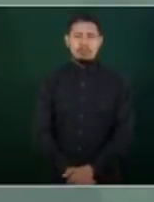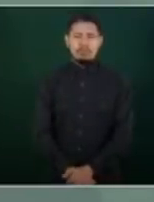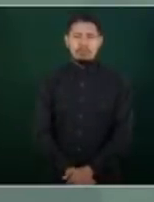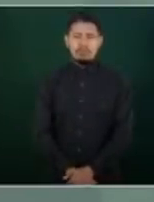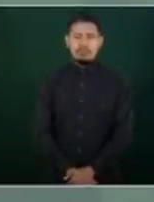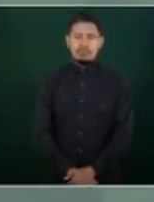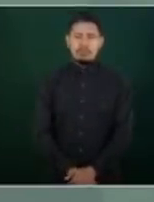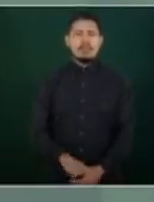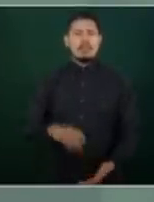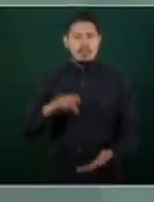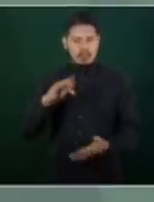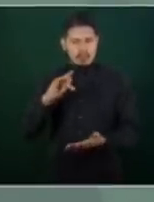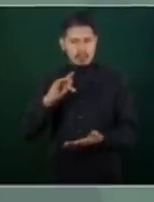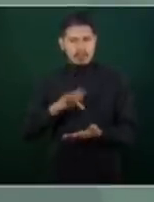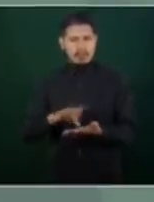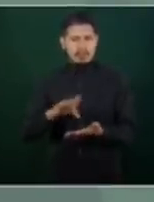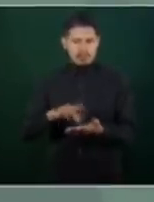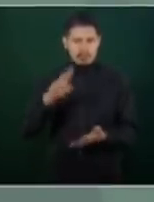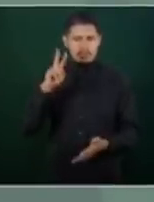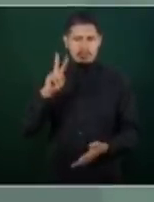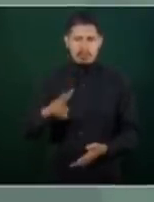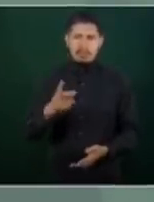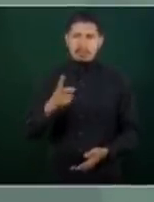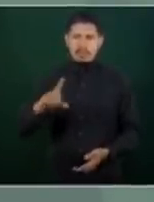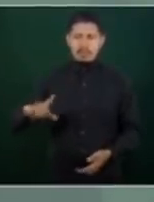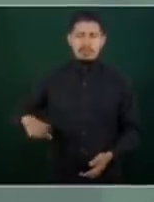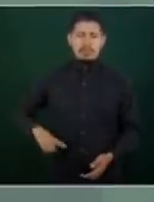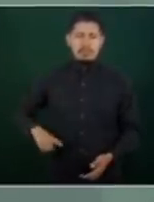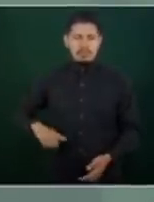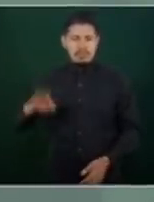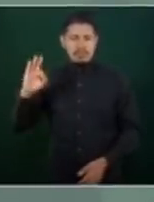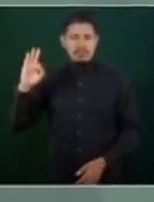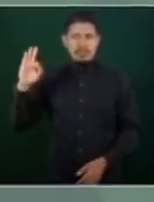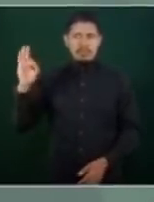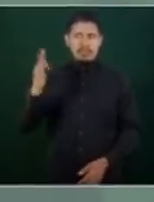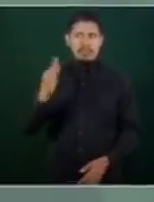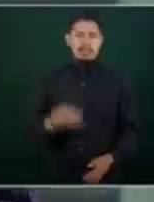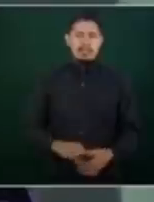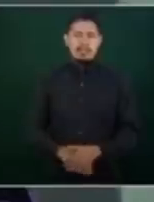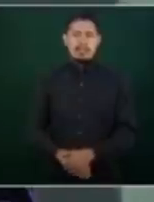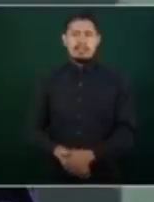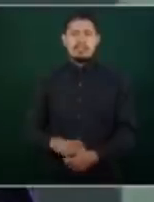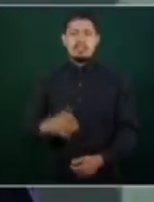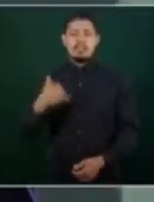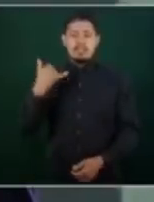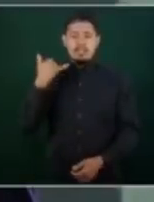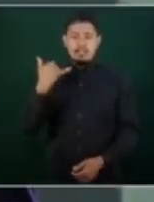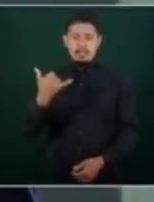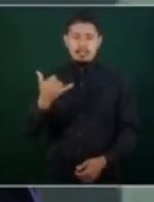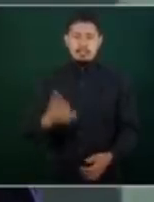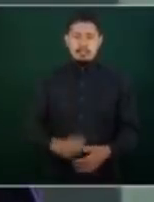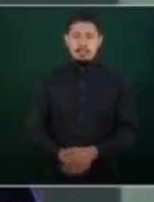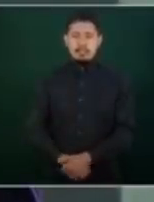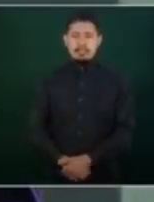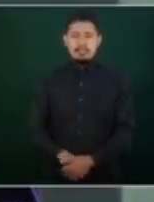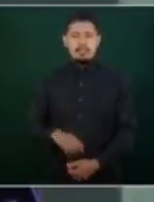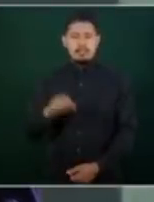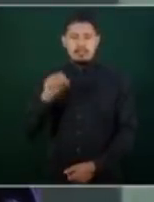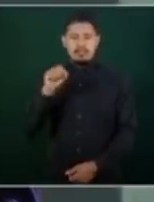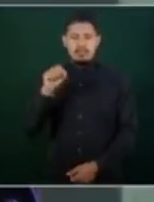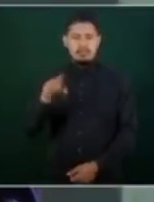cuentan con el apoyo del gobierno federal, y lo